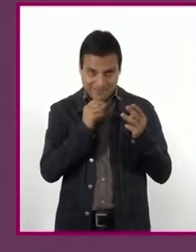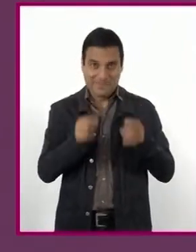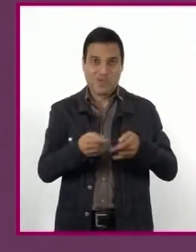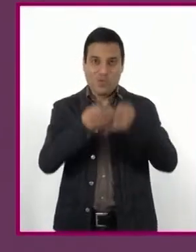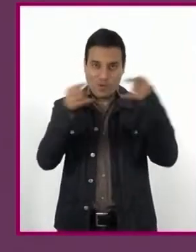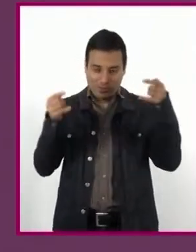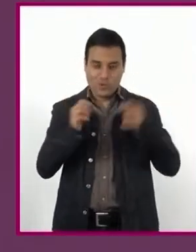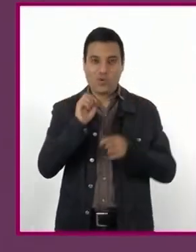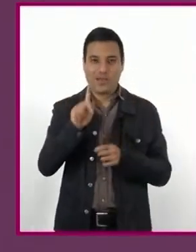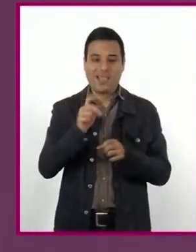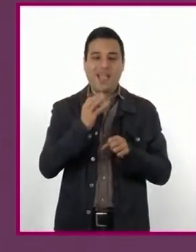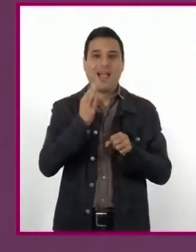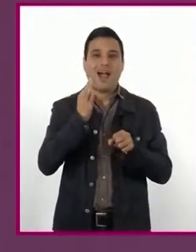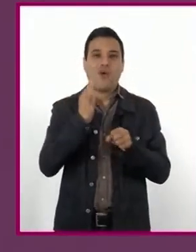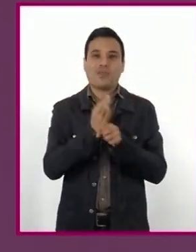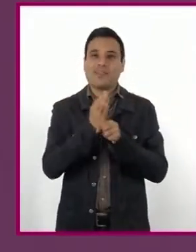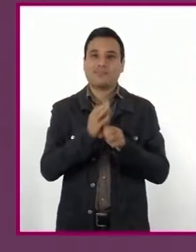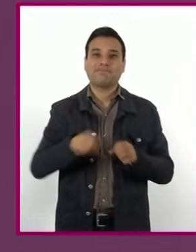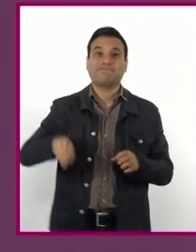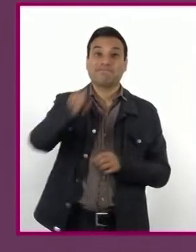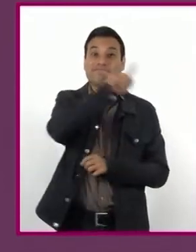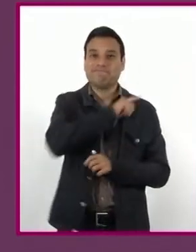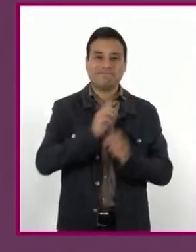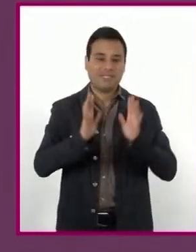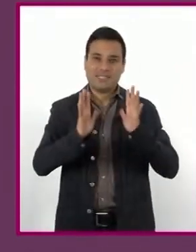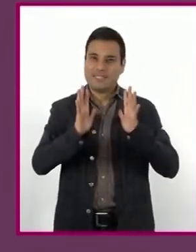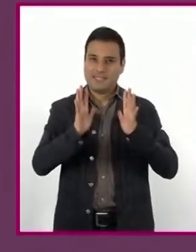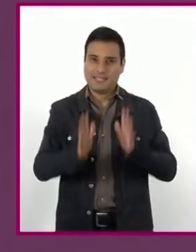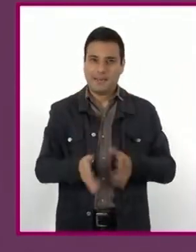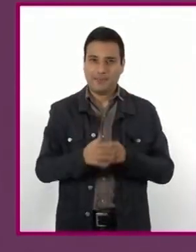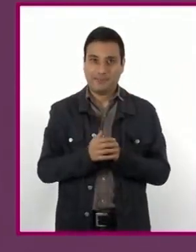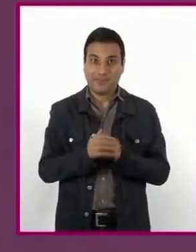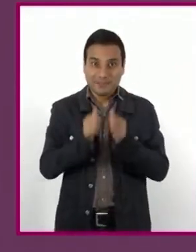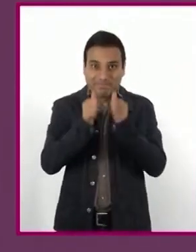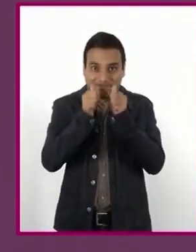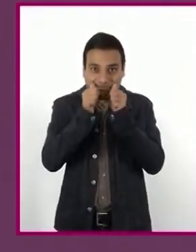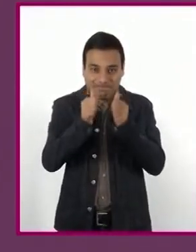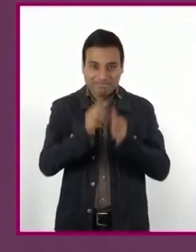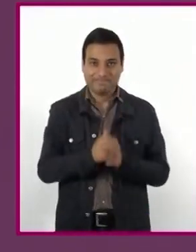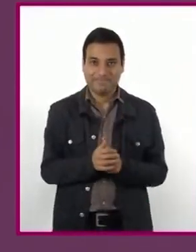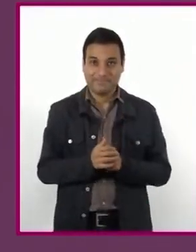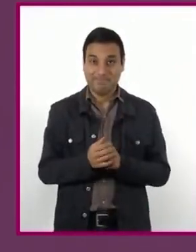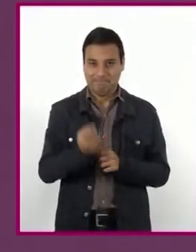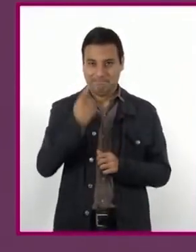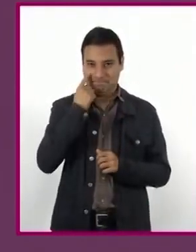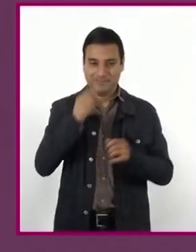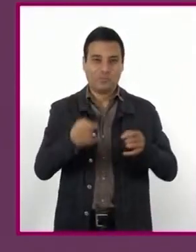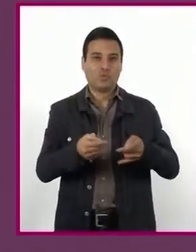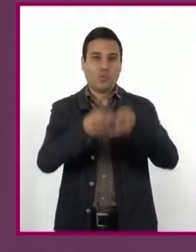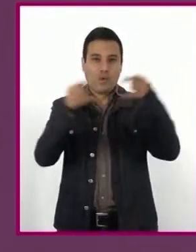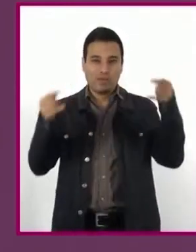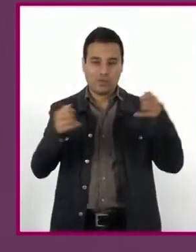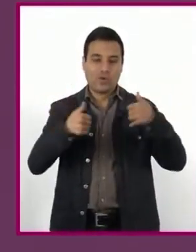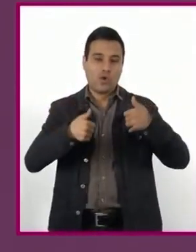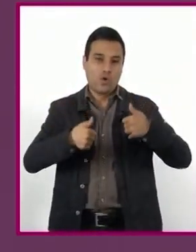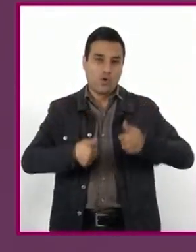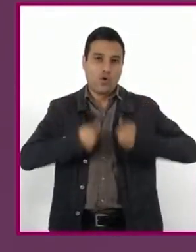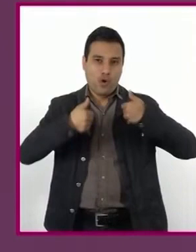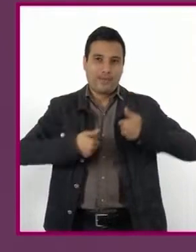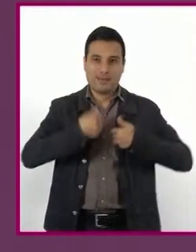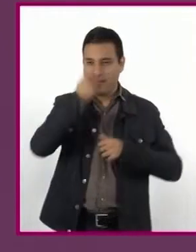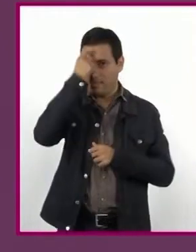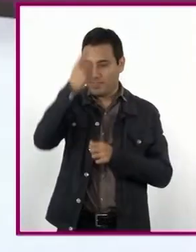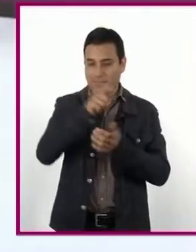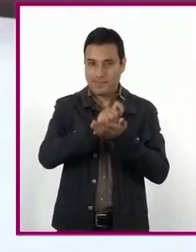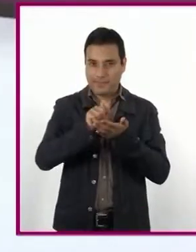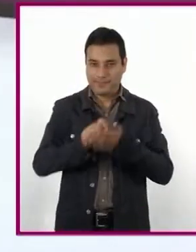cuento, es momento que preparen sus sentidos para escuchar la primera lectura escrita por un adolescente como